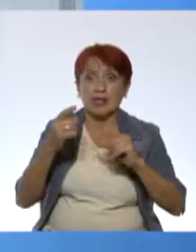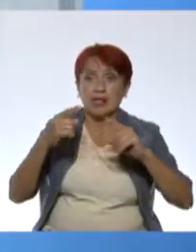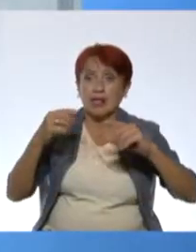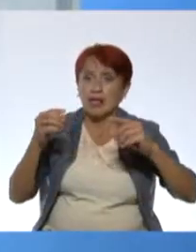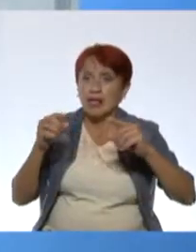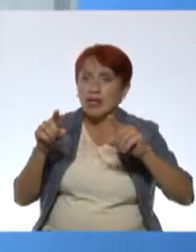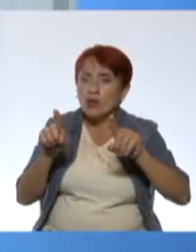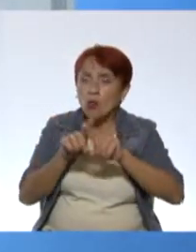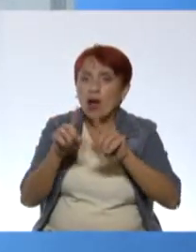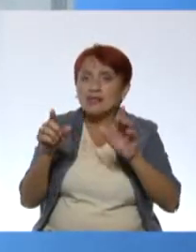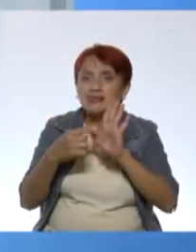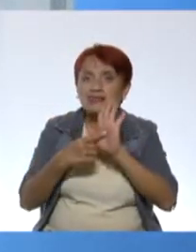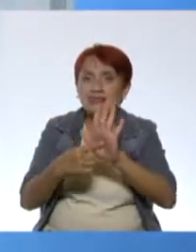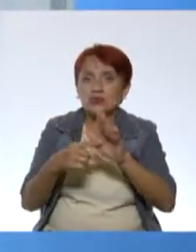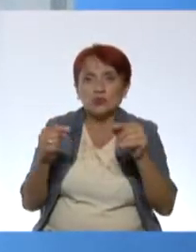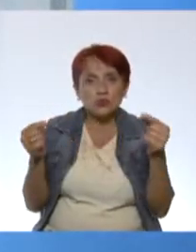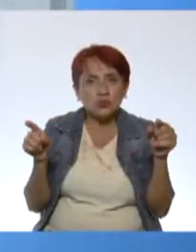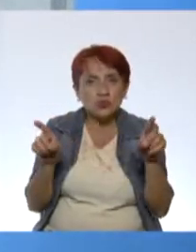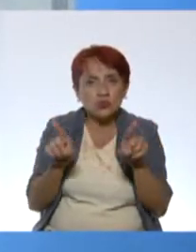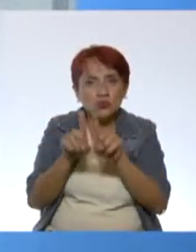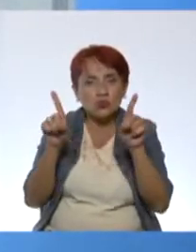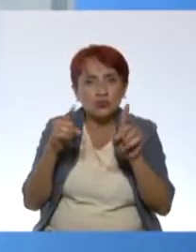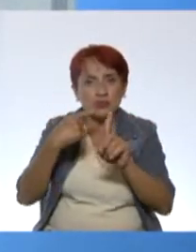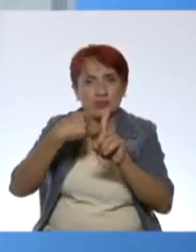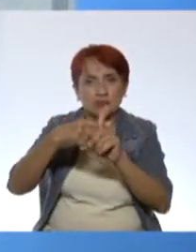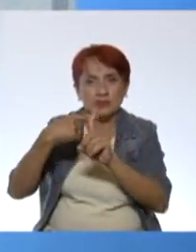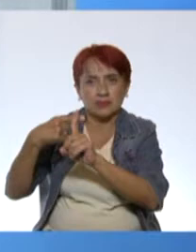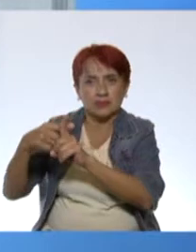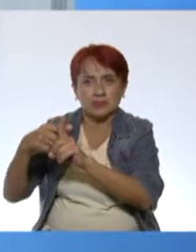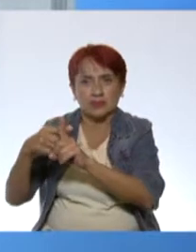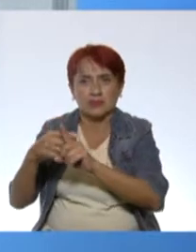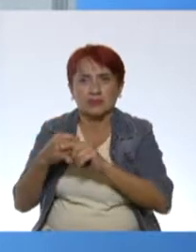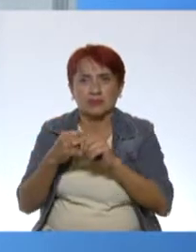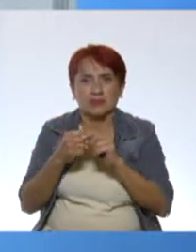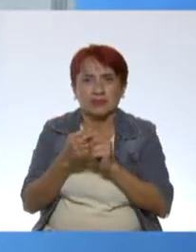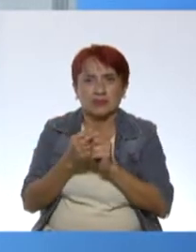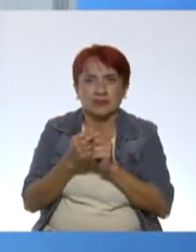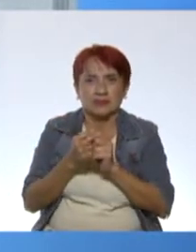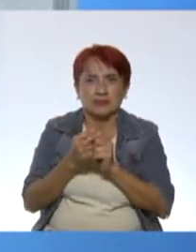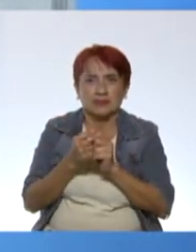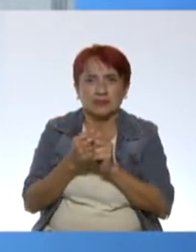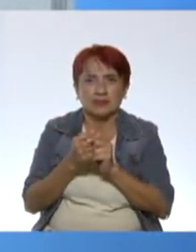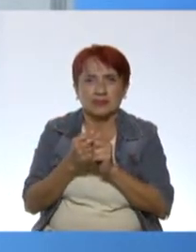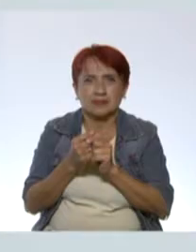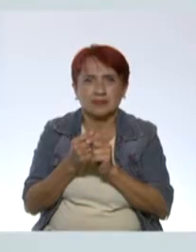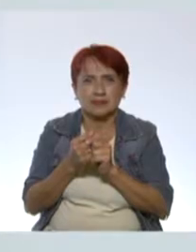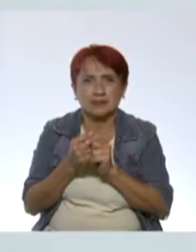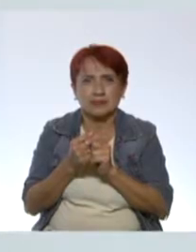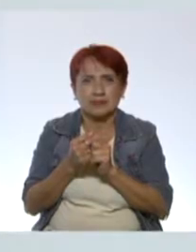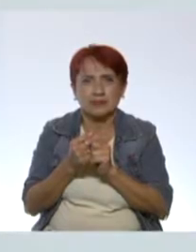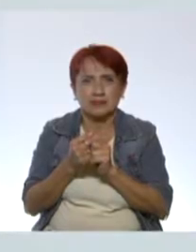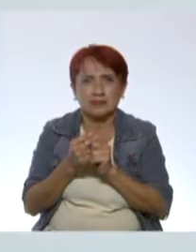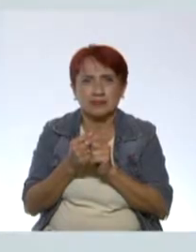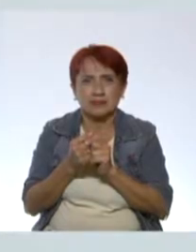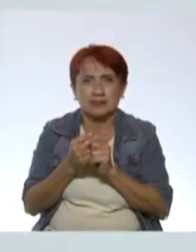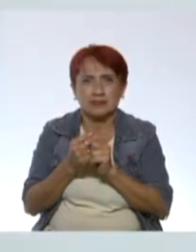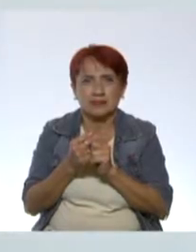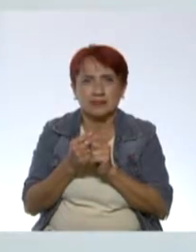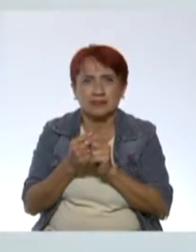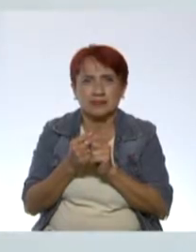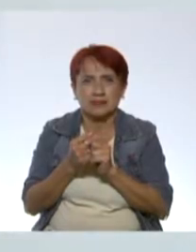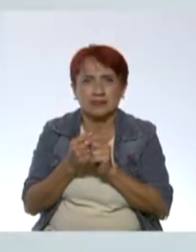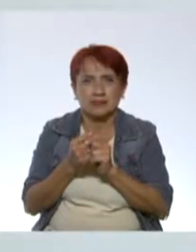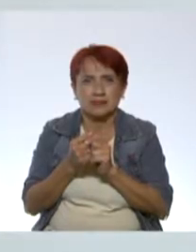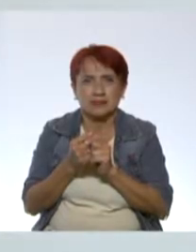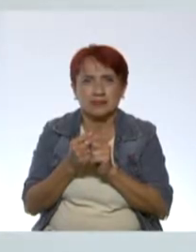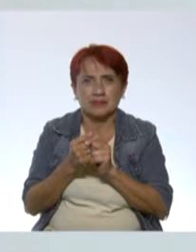Signos iguales se suman. Entonces sería menos 12 entre signos iguales se